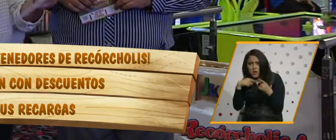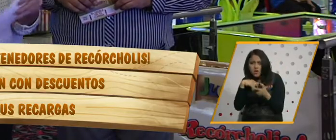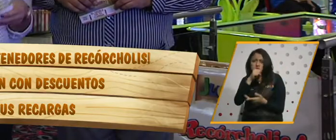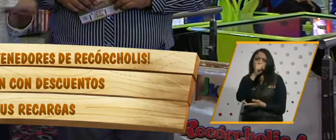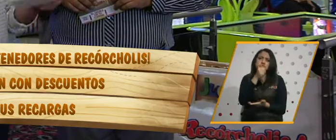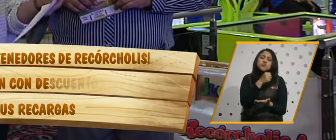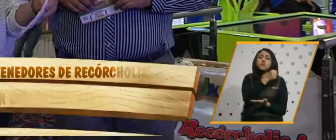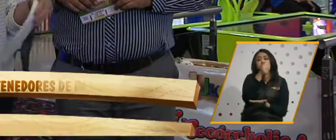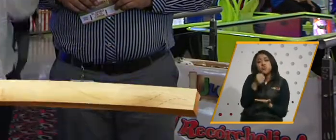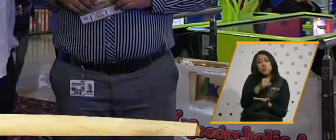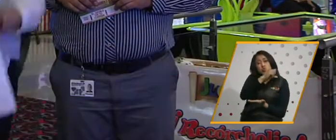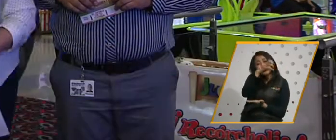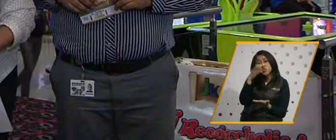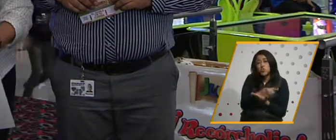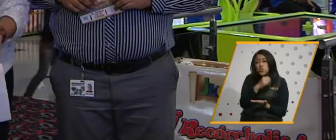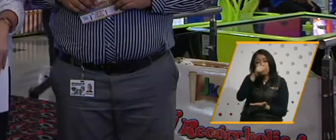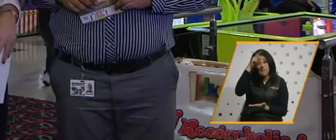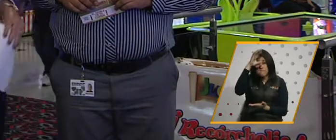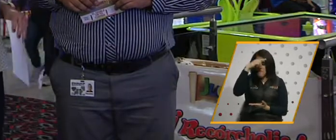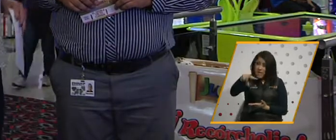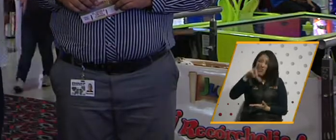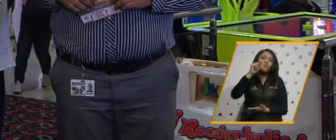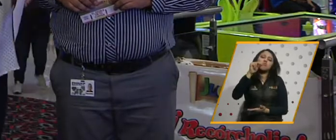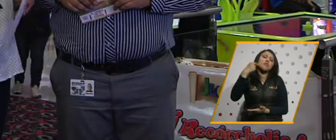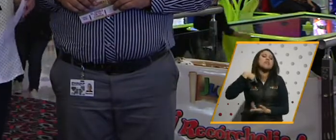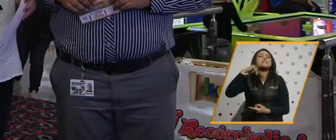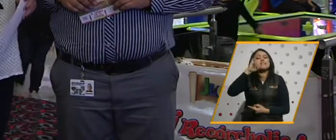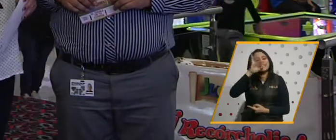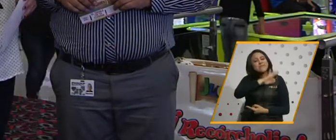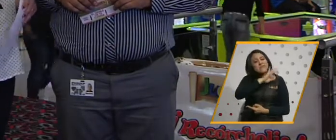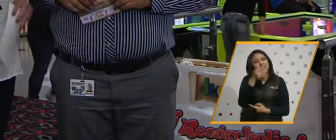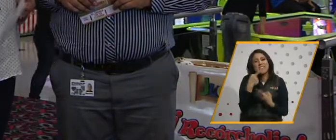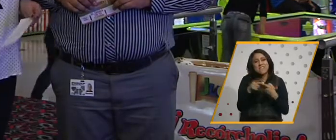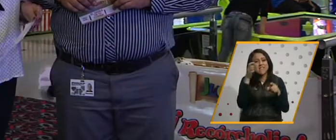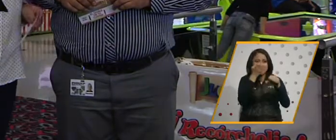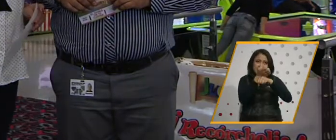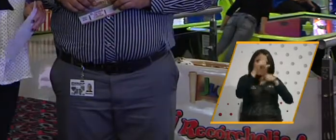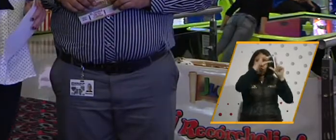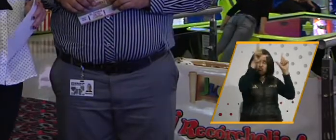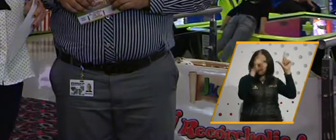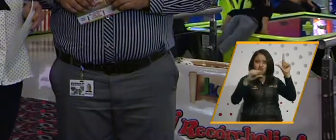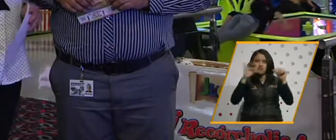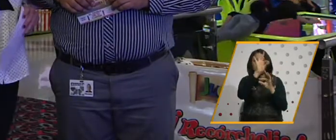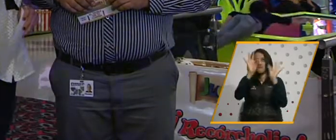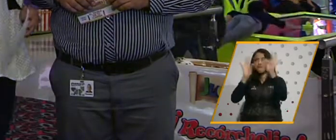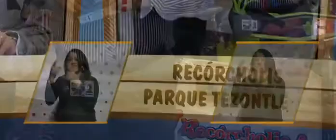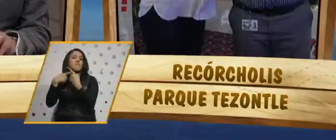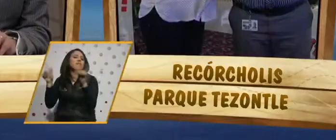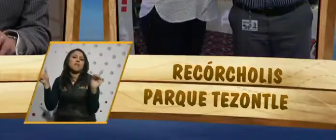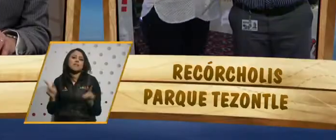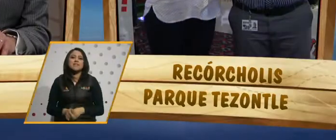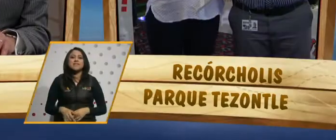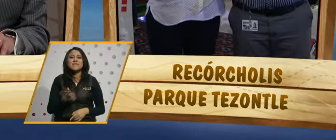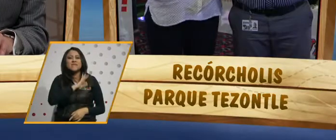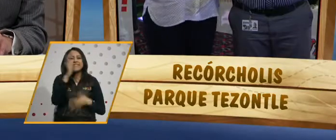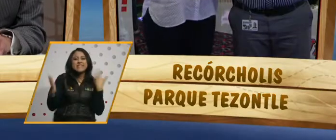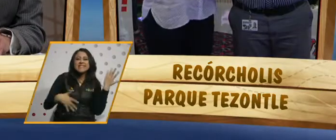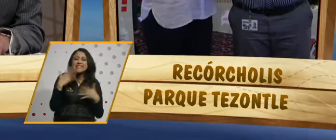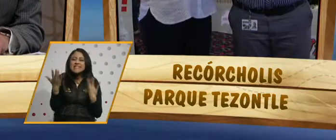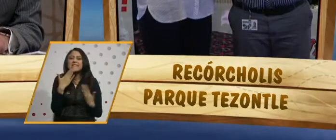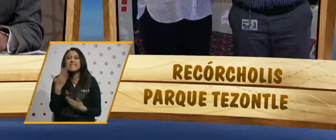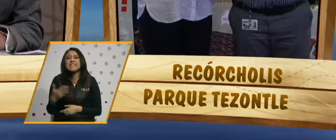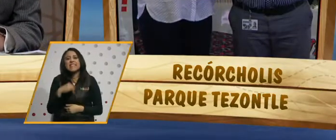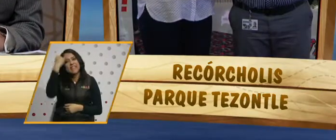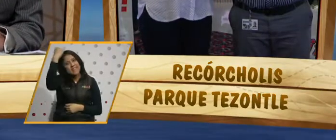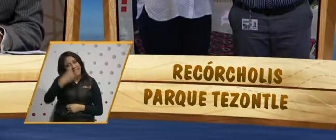en la Ciudad de México, eso no aplica aquí. Claro que aplica, señores. No hay forma de decir que no podemos apoyar al Juguetón y además divertirnos al máximo. Jefe,